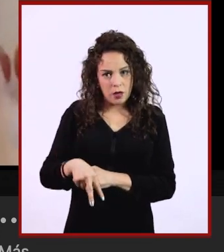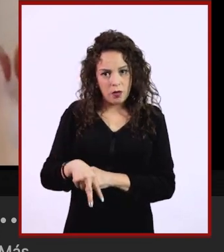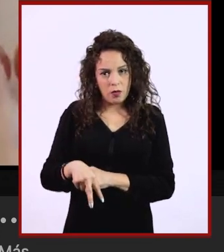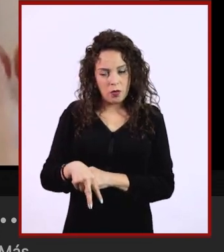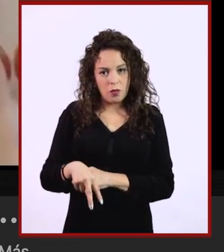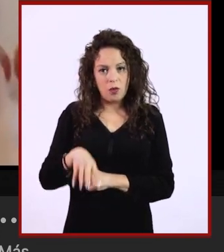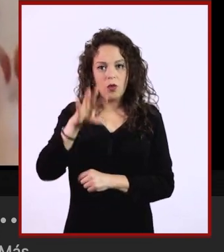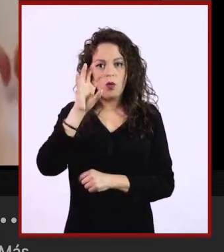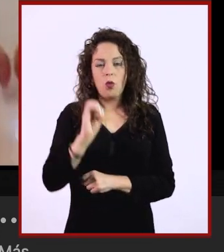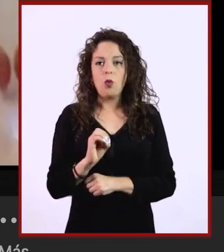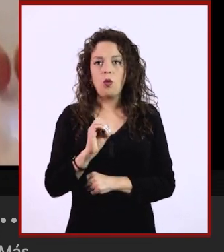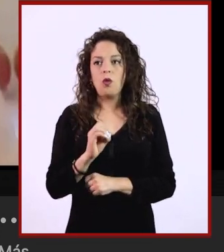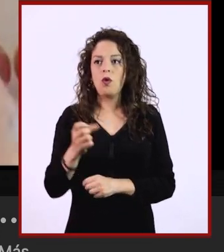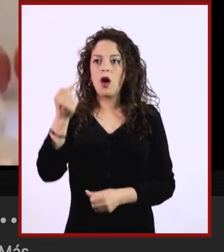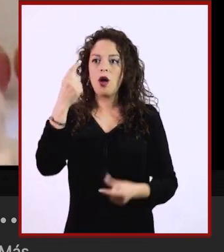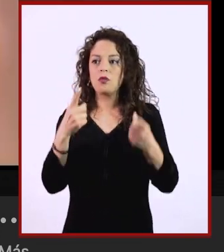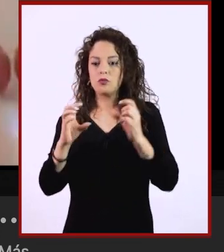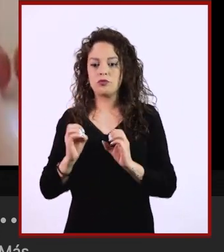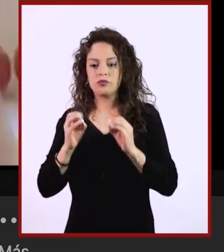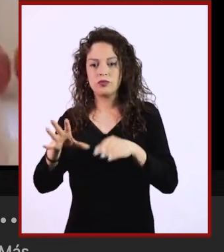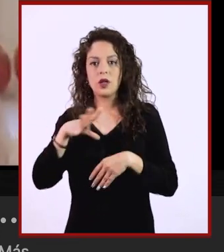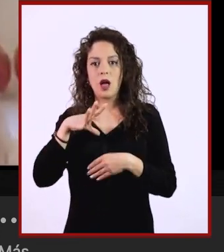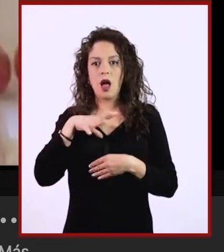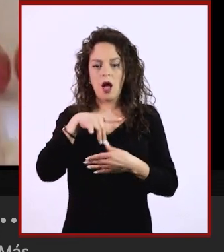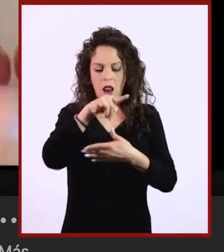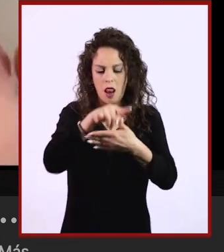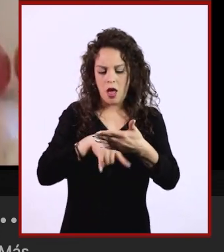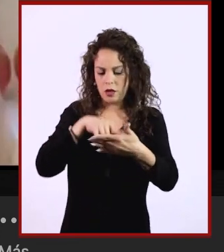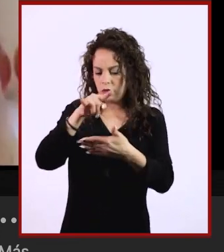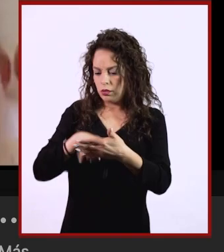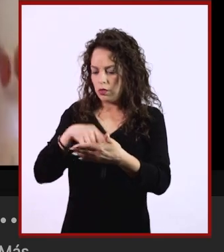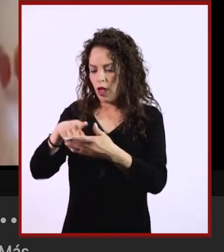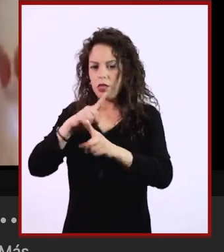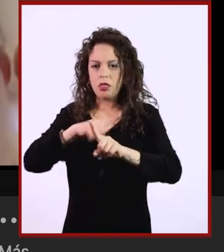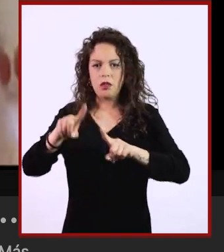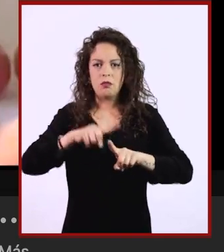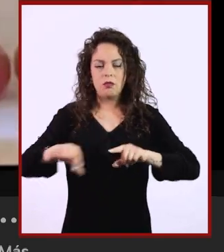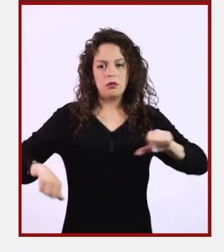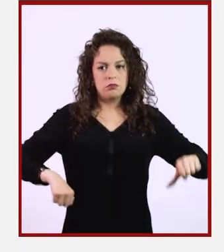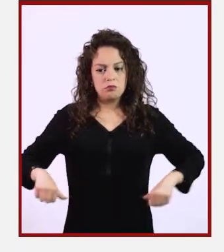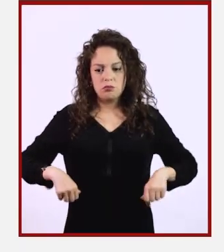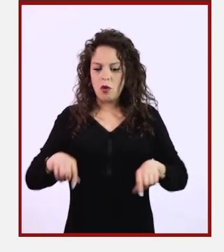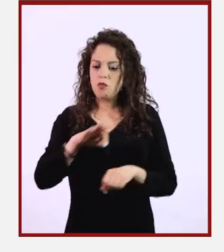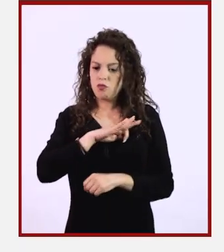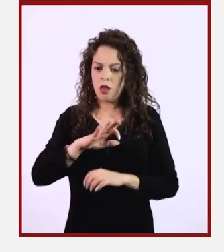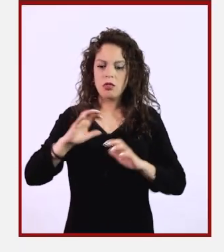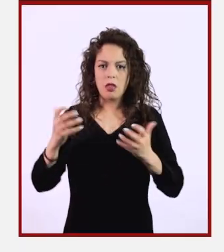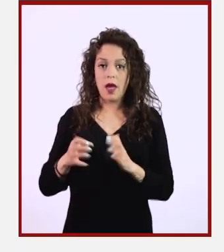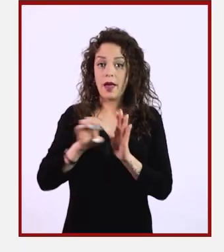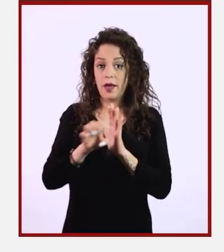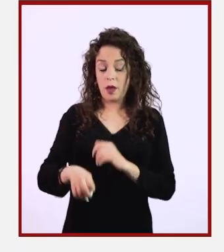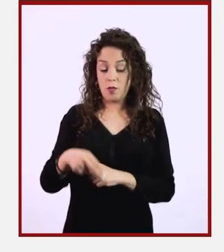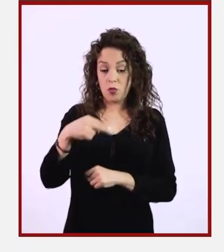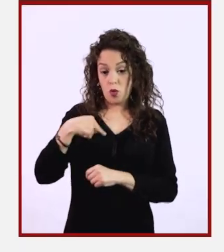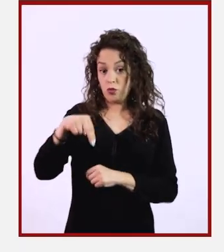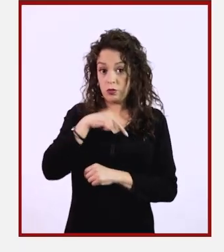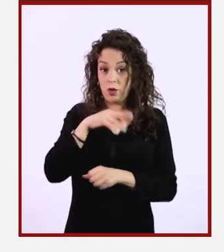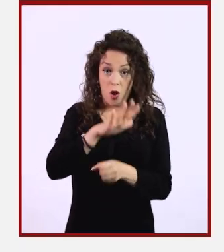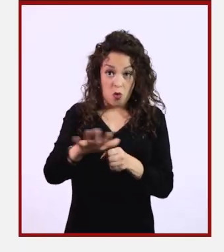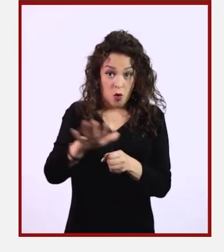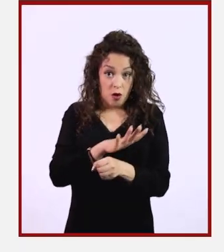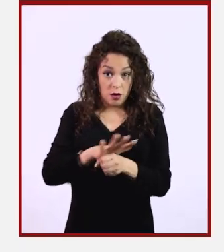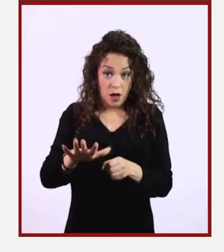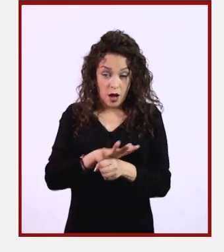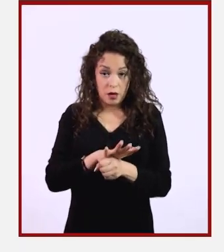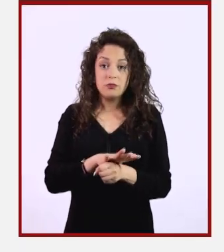Por ejemplo, ciertas agencias tienen un listado, ¿no? De todas estas acciones que podemos hacer, por ejemplo, nosotros a nivel local